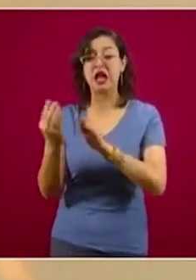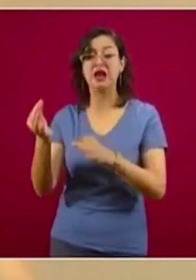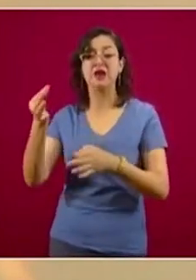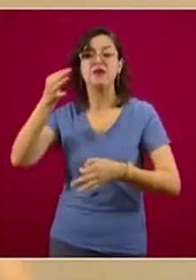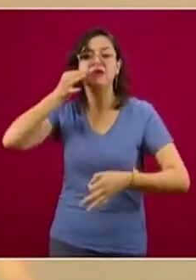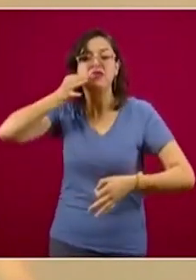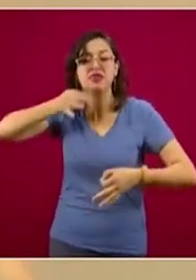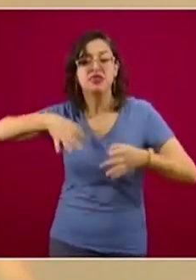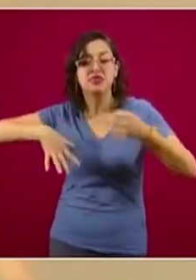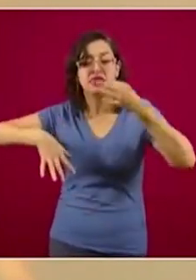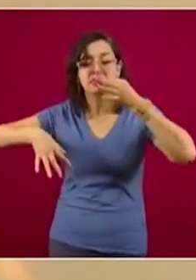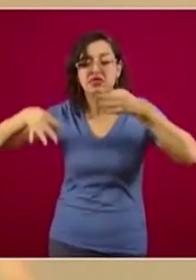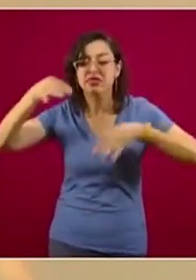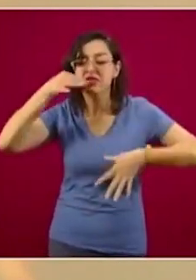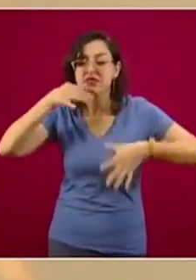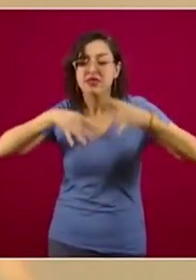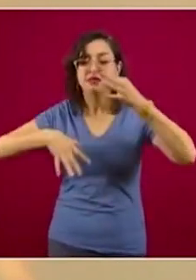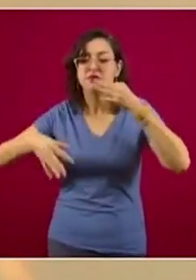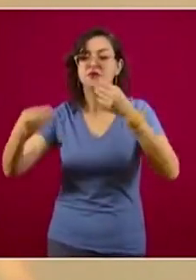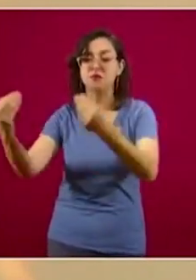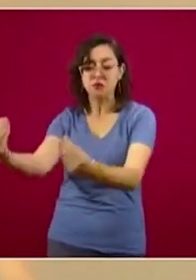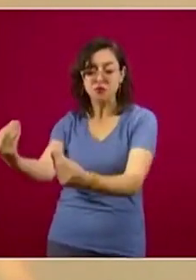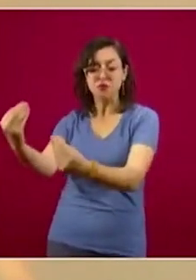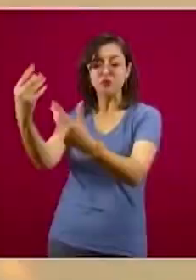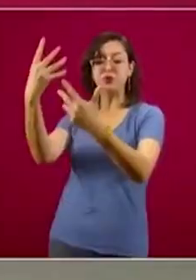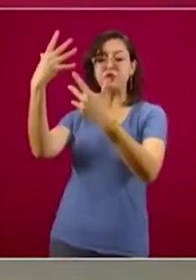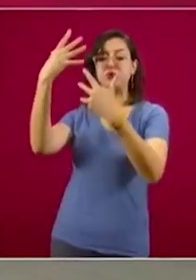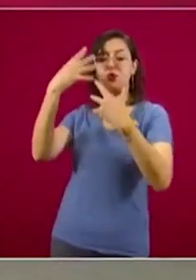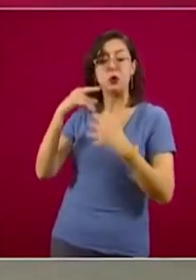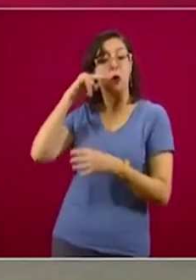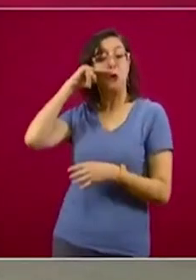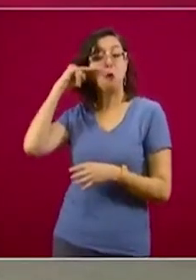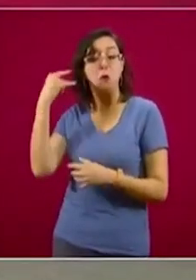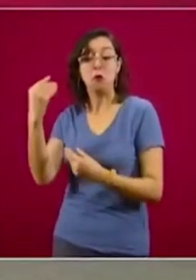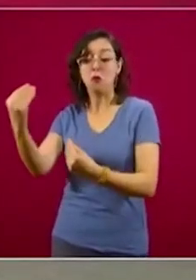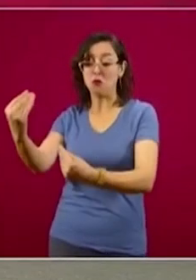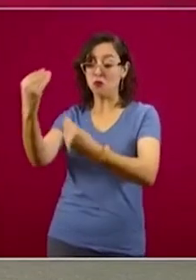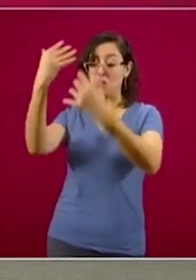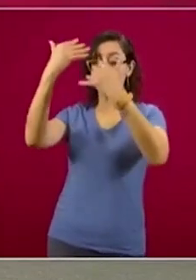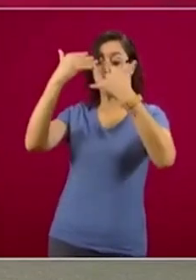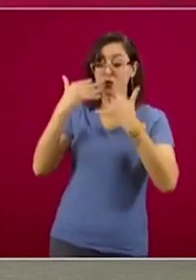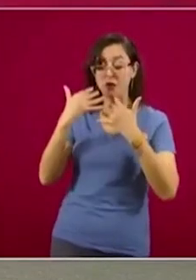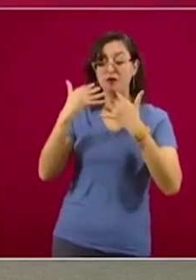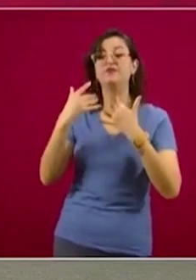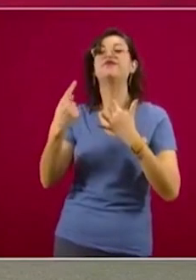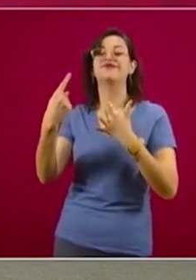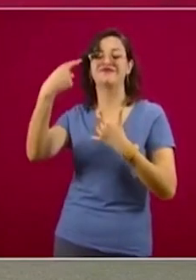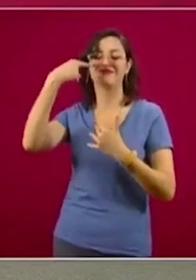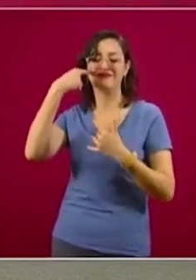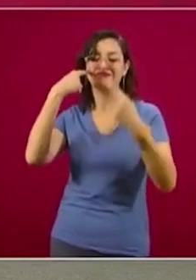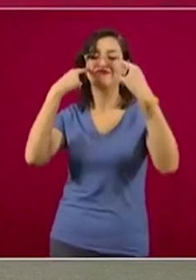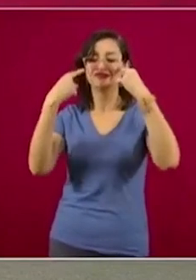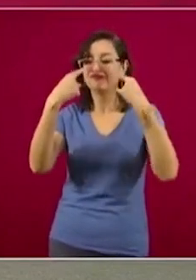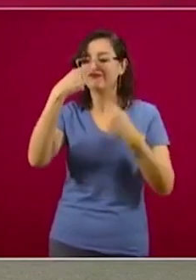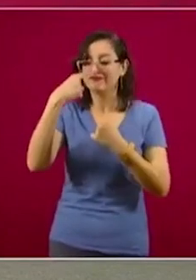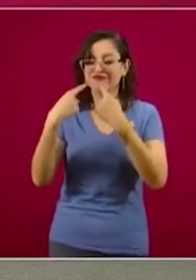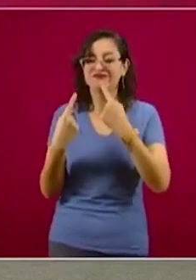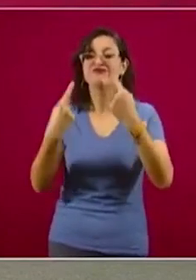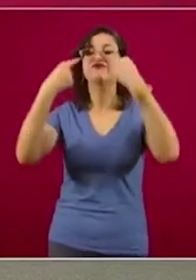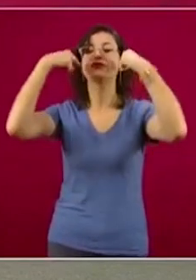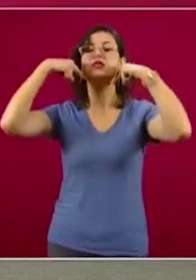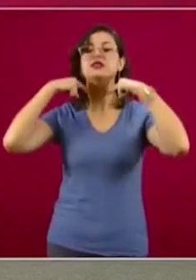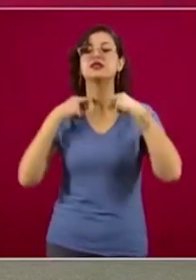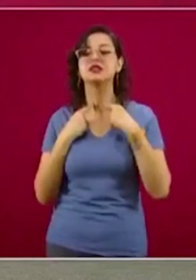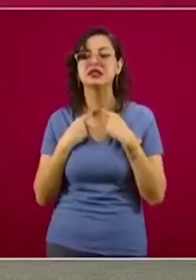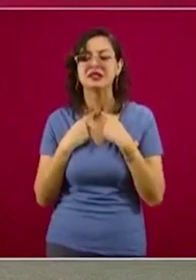saliva y los líquidos que salen de la boca y de la nariz esto hace que el virus entre y el virus llega hasta la